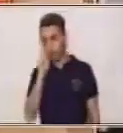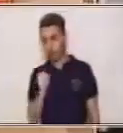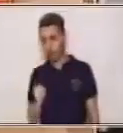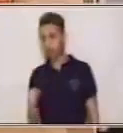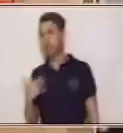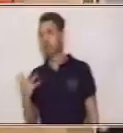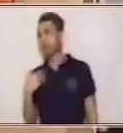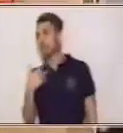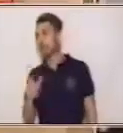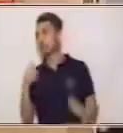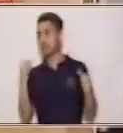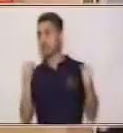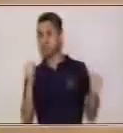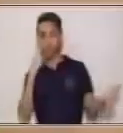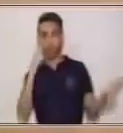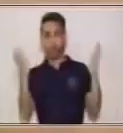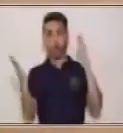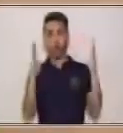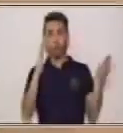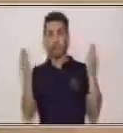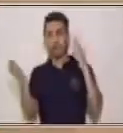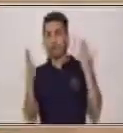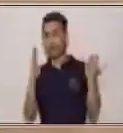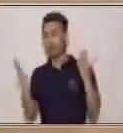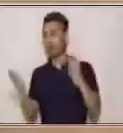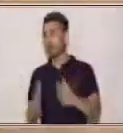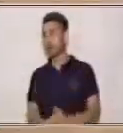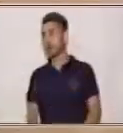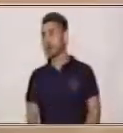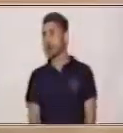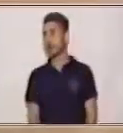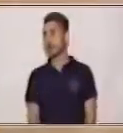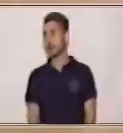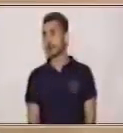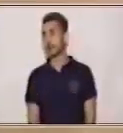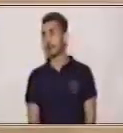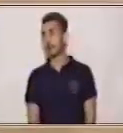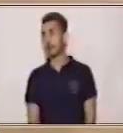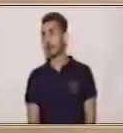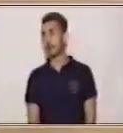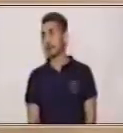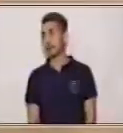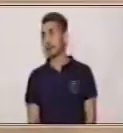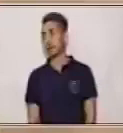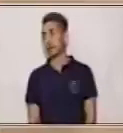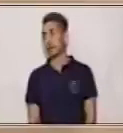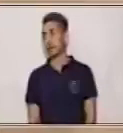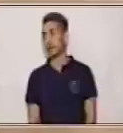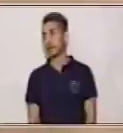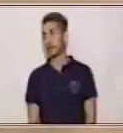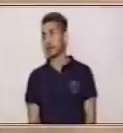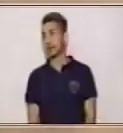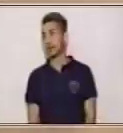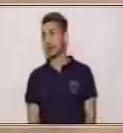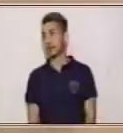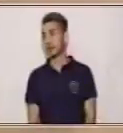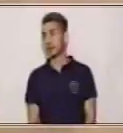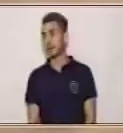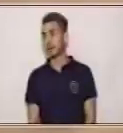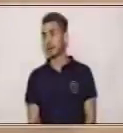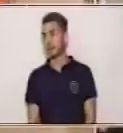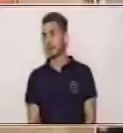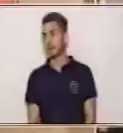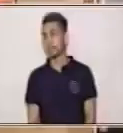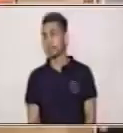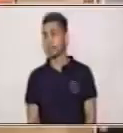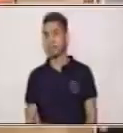a 2/6 y es igual a 3/9. Y vamos con la última comparación que haremos hoy.